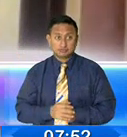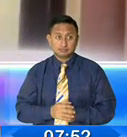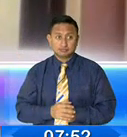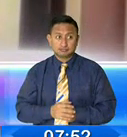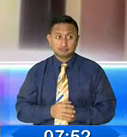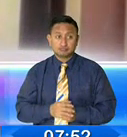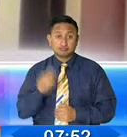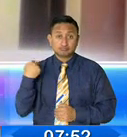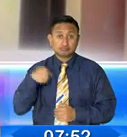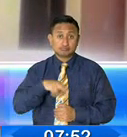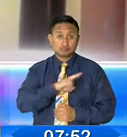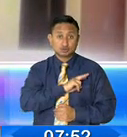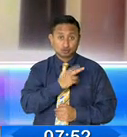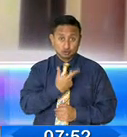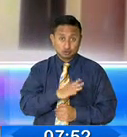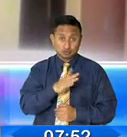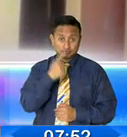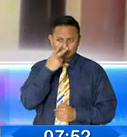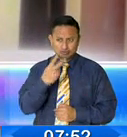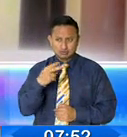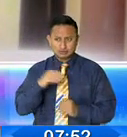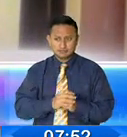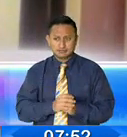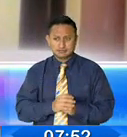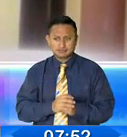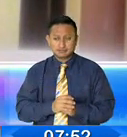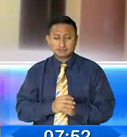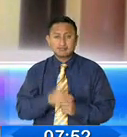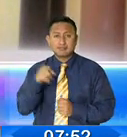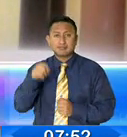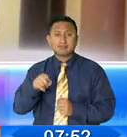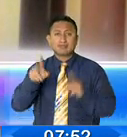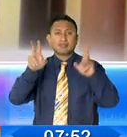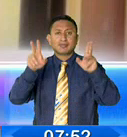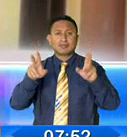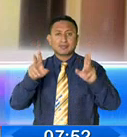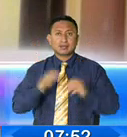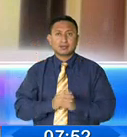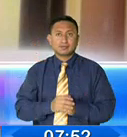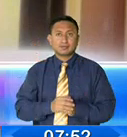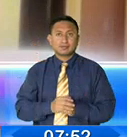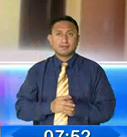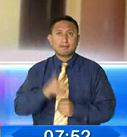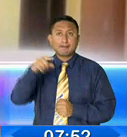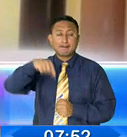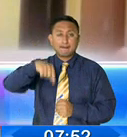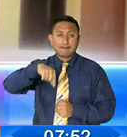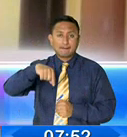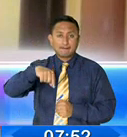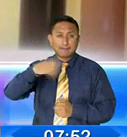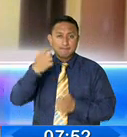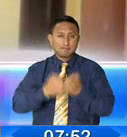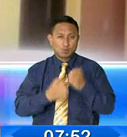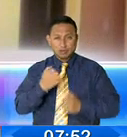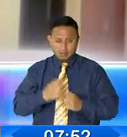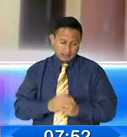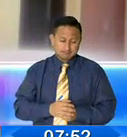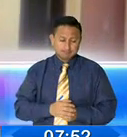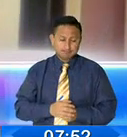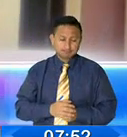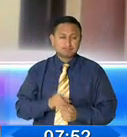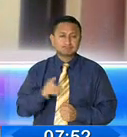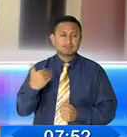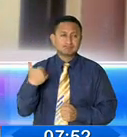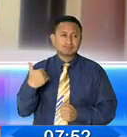nosotros identificamos que es el eje telúrico de este fenómeno que tiene